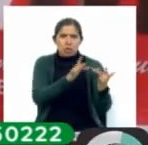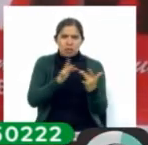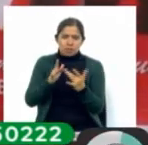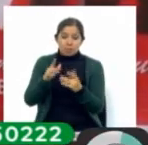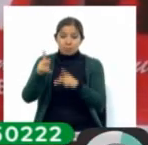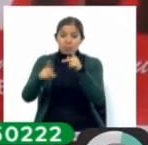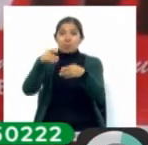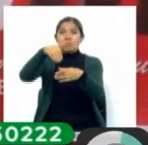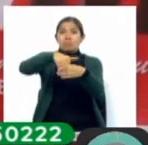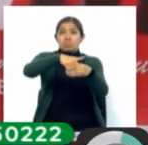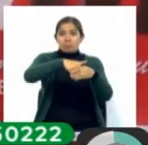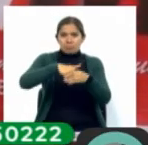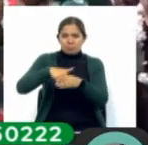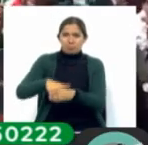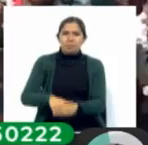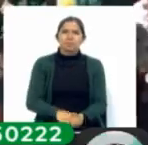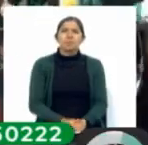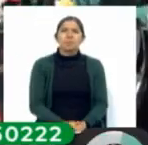el electorado.